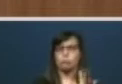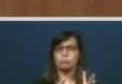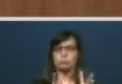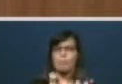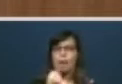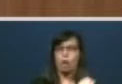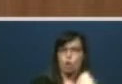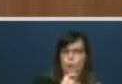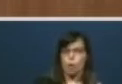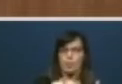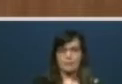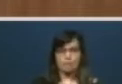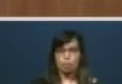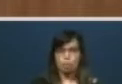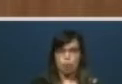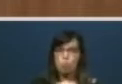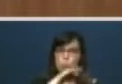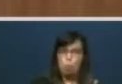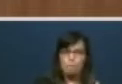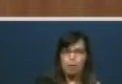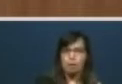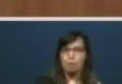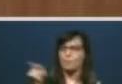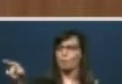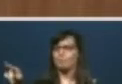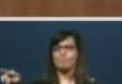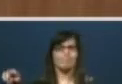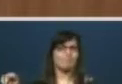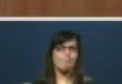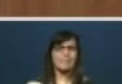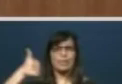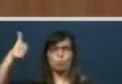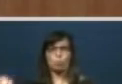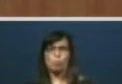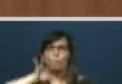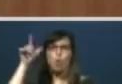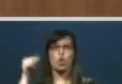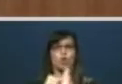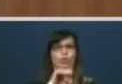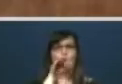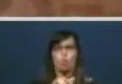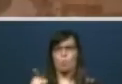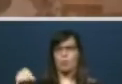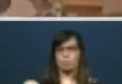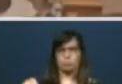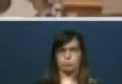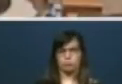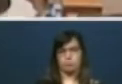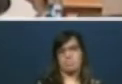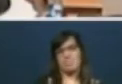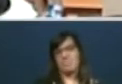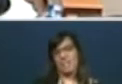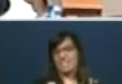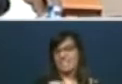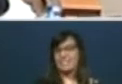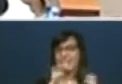queden fuera de las ayudas del ministerio por no tener la nota exigida por este unos 500 alumnos en castilla y